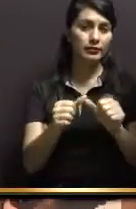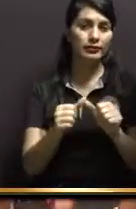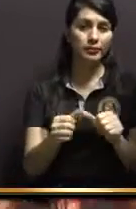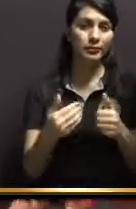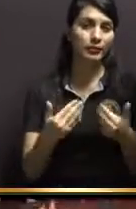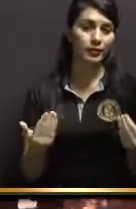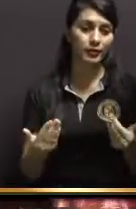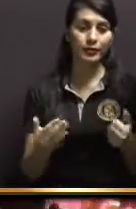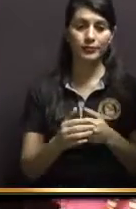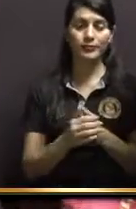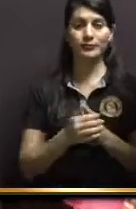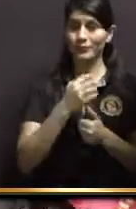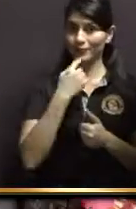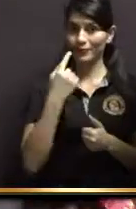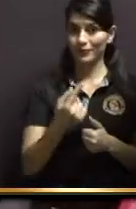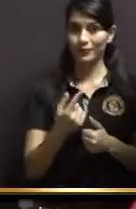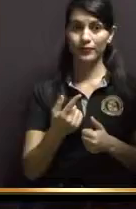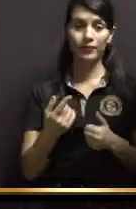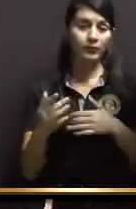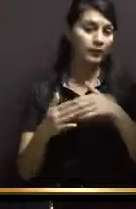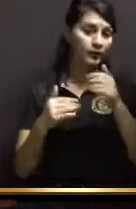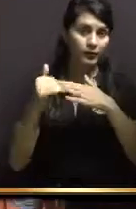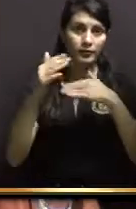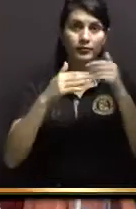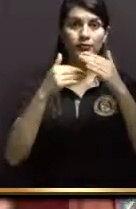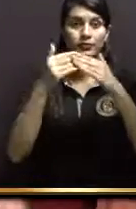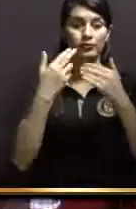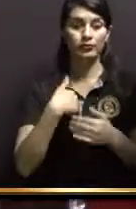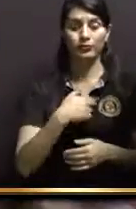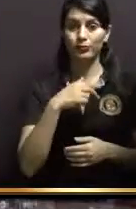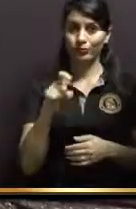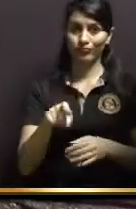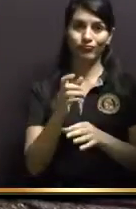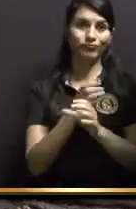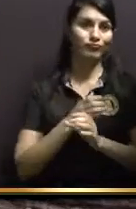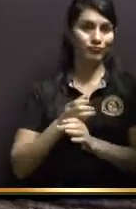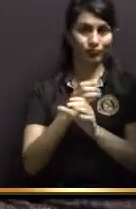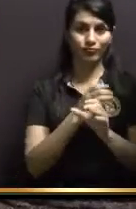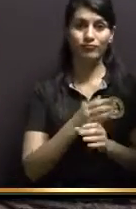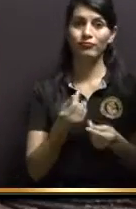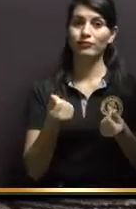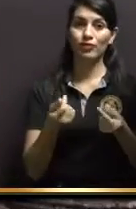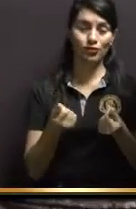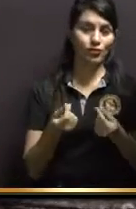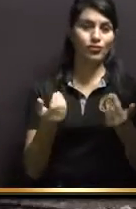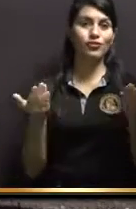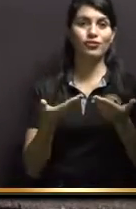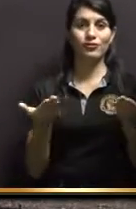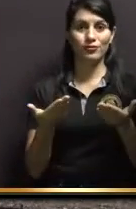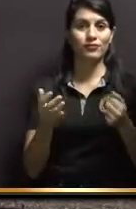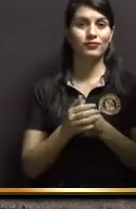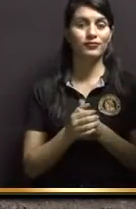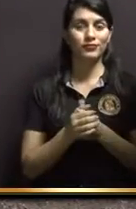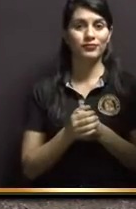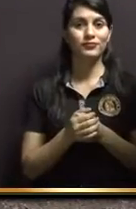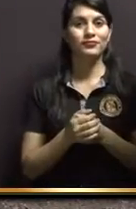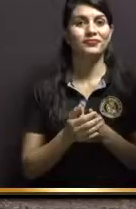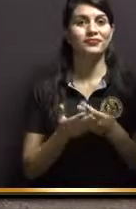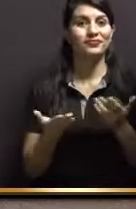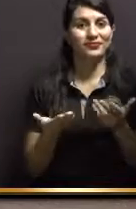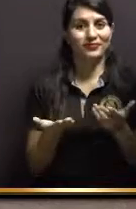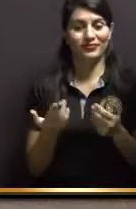ahí, de que estas obras hay que cuidarlas, pues, porque cuestan dinero, ¿verdad? Y la verdad es